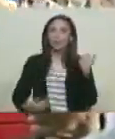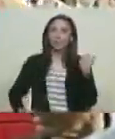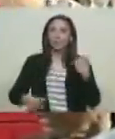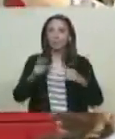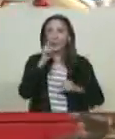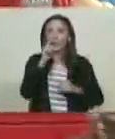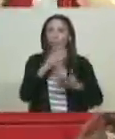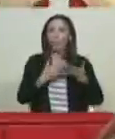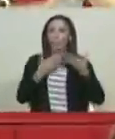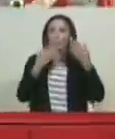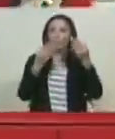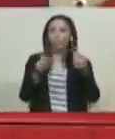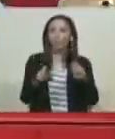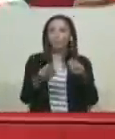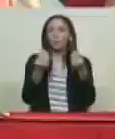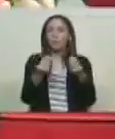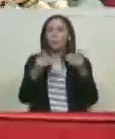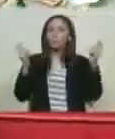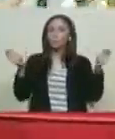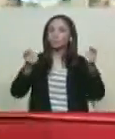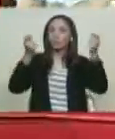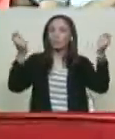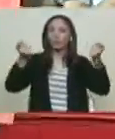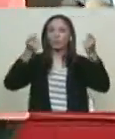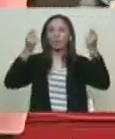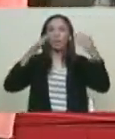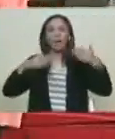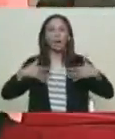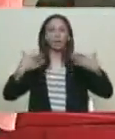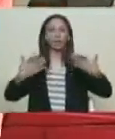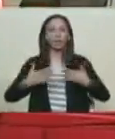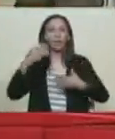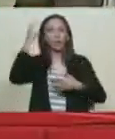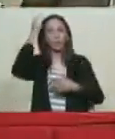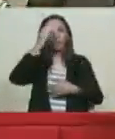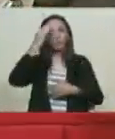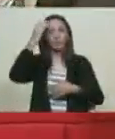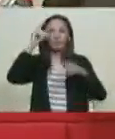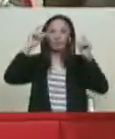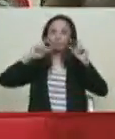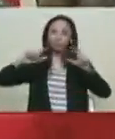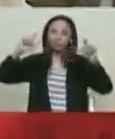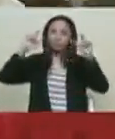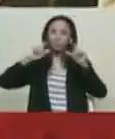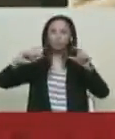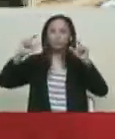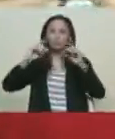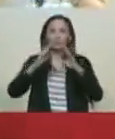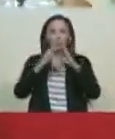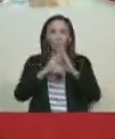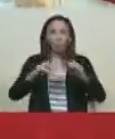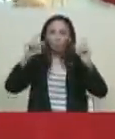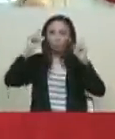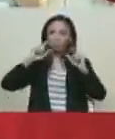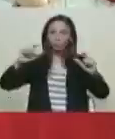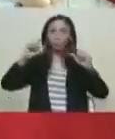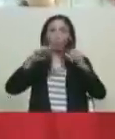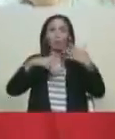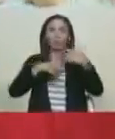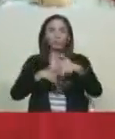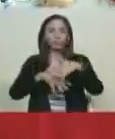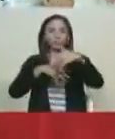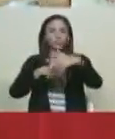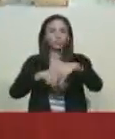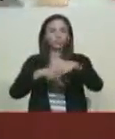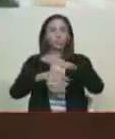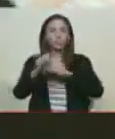ser una campaña pedagógica de alegría, de mucha conciencia, que eduque al pueblo, una campaña movilizadora. Ha dicho